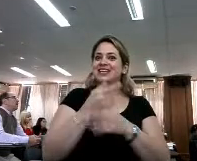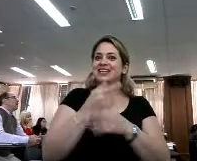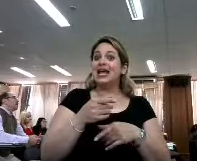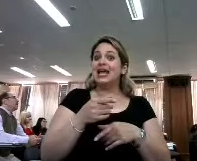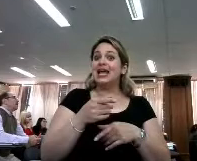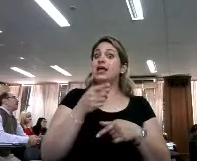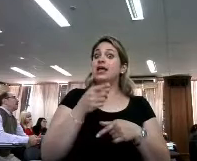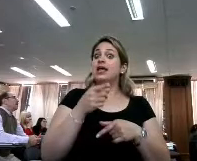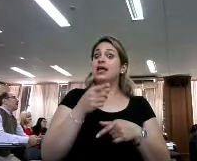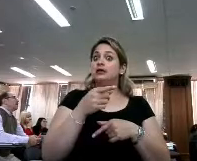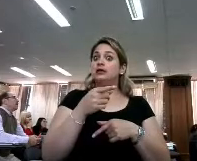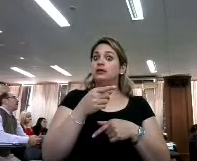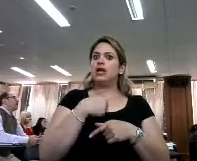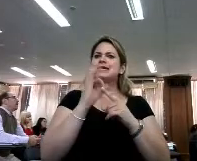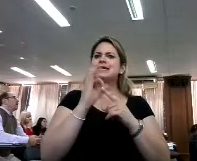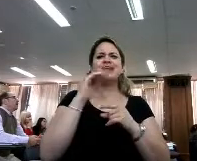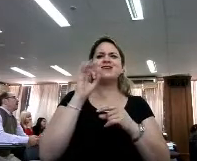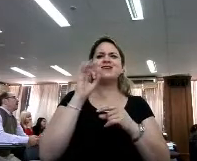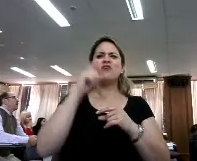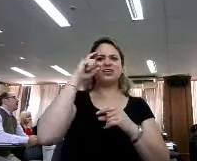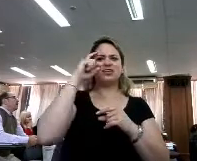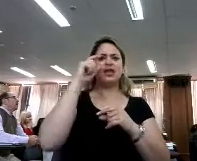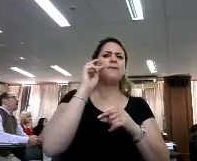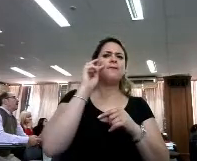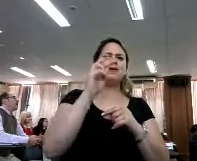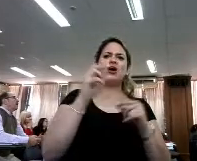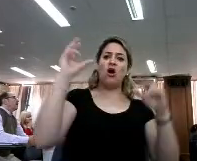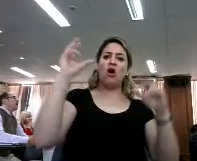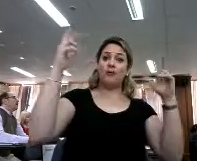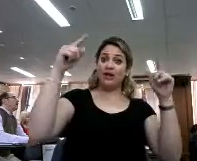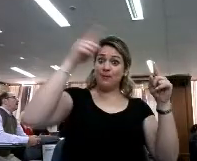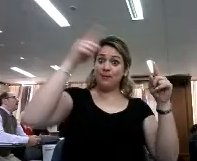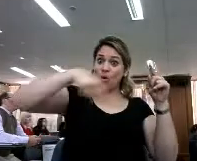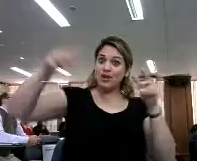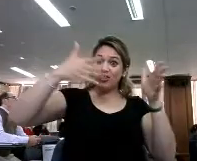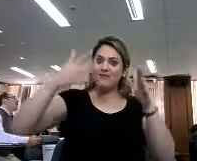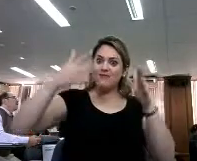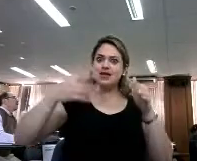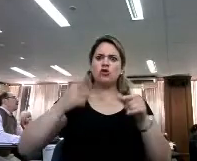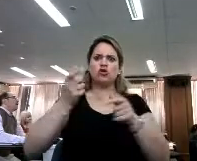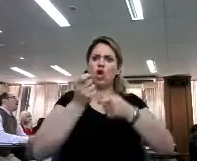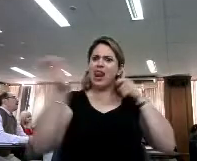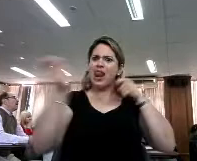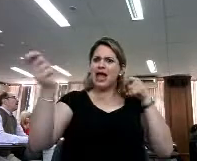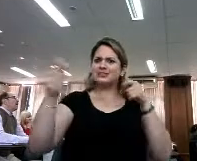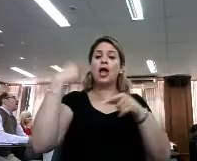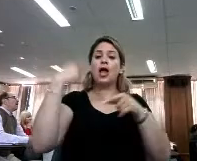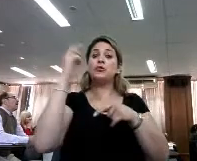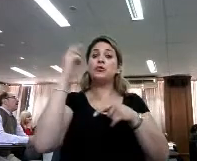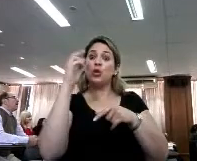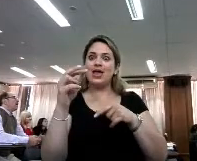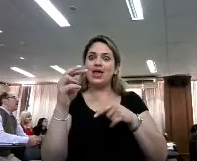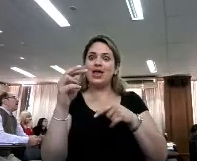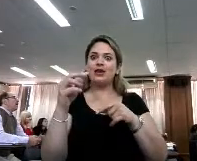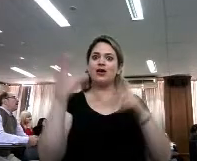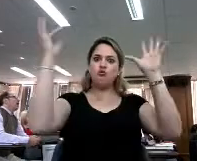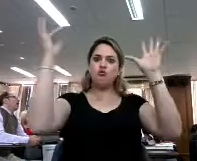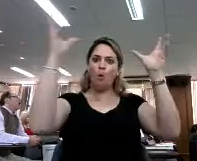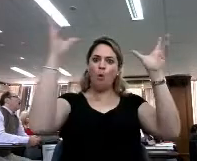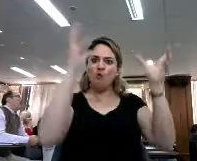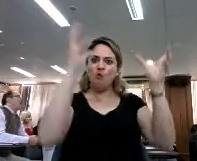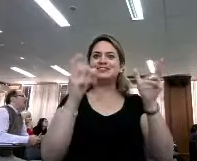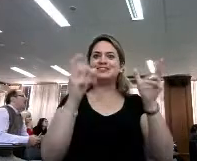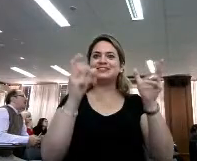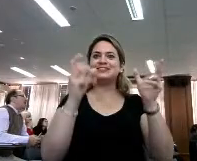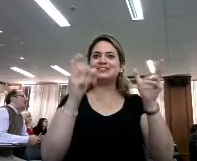con los molinos de viento, algunos vieron más la lanza, algunos vieron los molinos, algunos vieron las nubes.